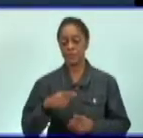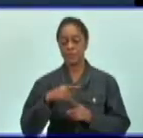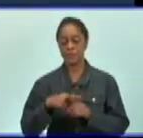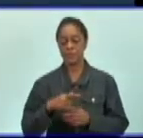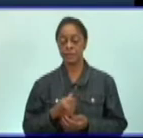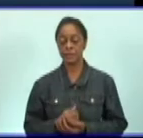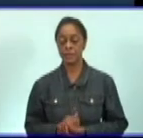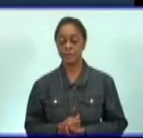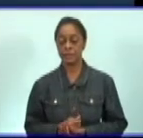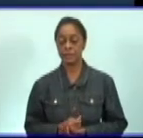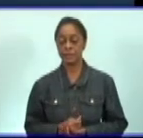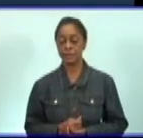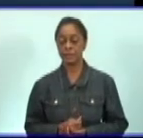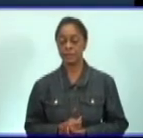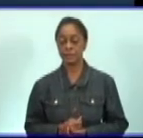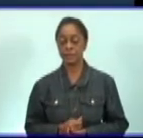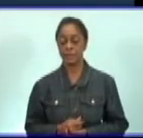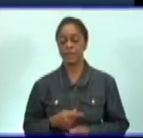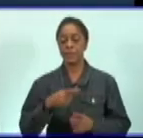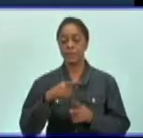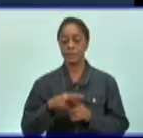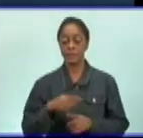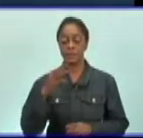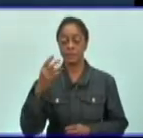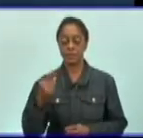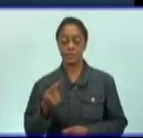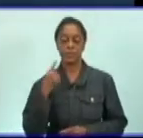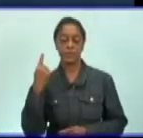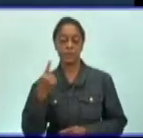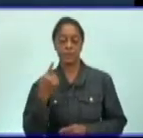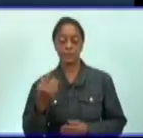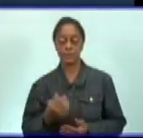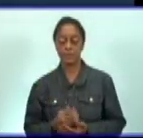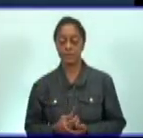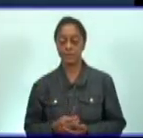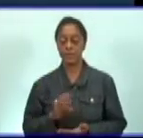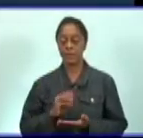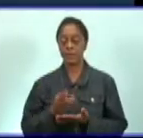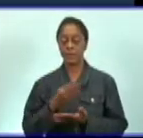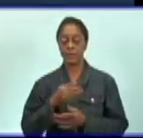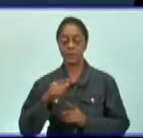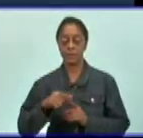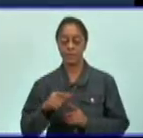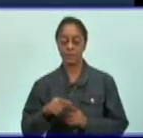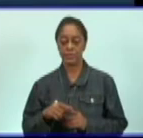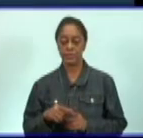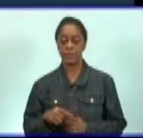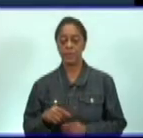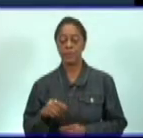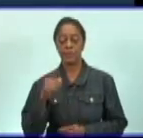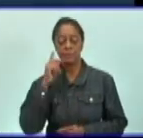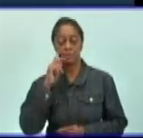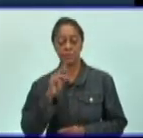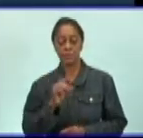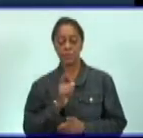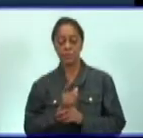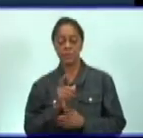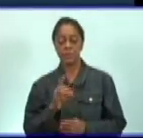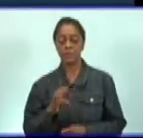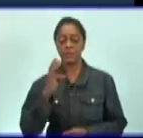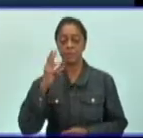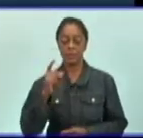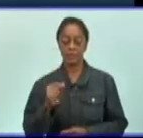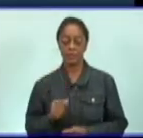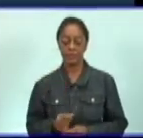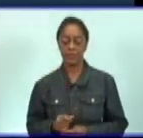adición. Adición de números naturales. En el libro de texto lo podemos encontrar en las